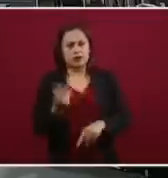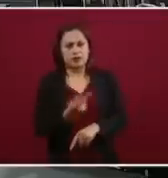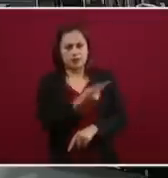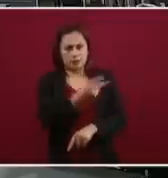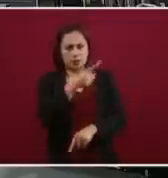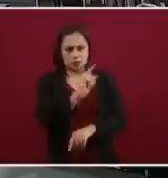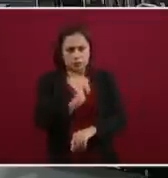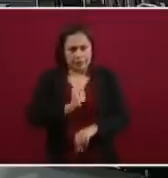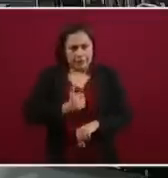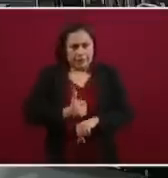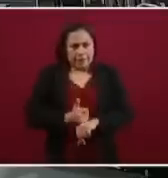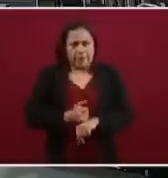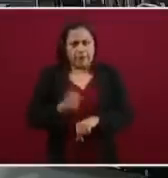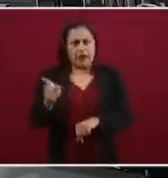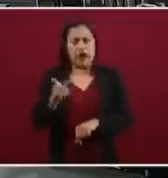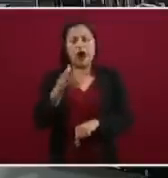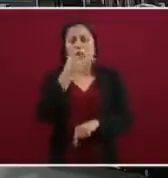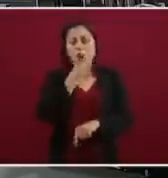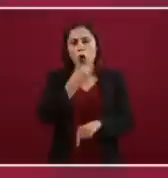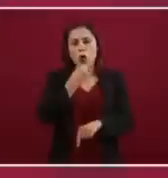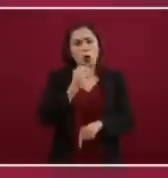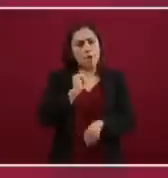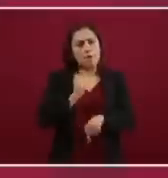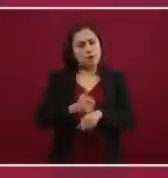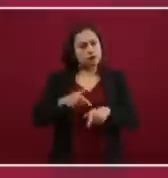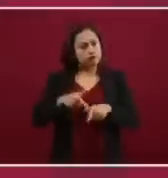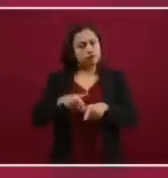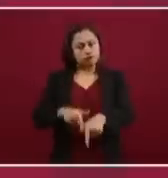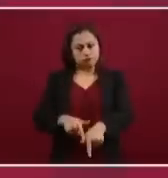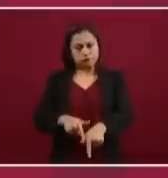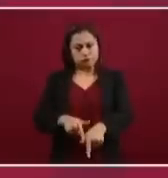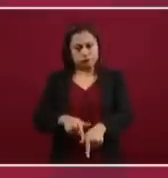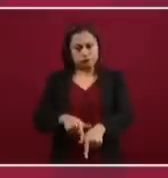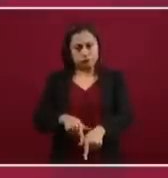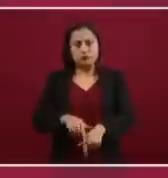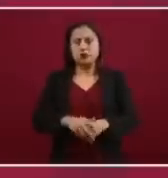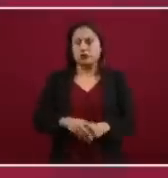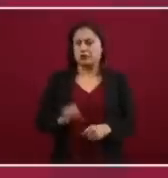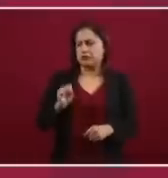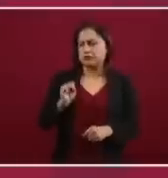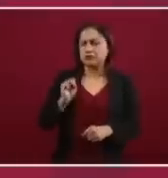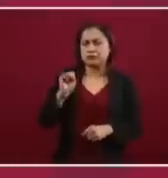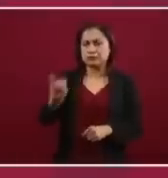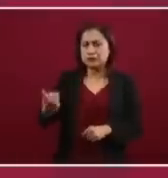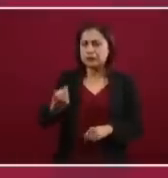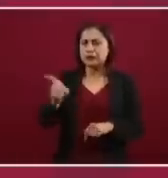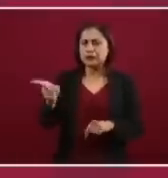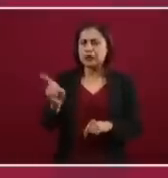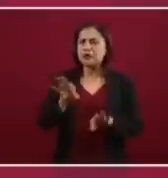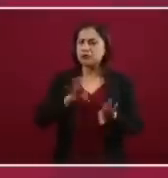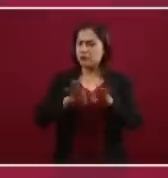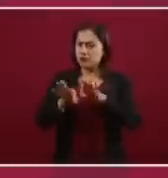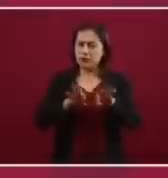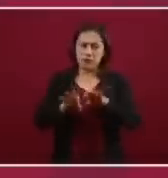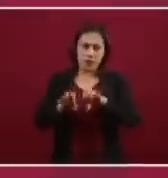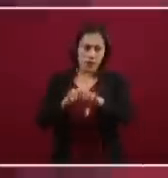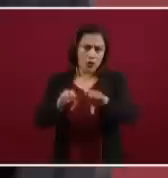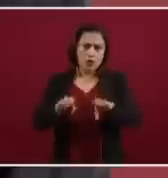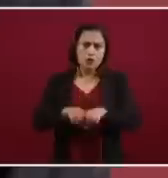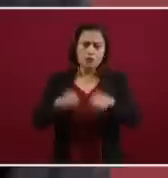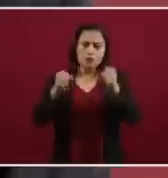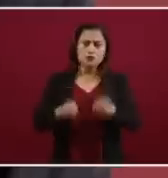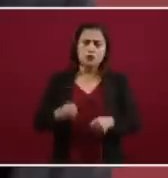Sí, ha hecho un buen trabajo de coordinación del gabinete, estamos trabajando de manera conjunta.